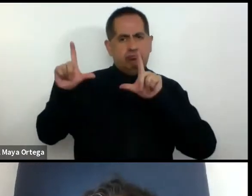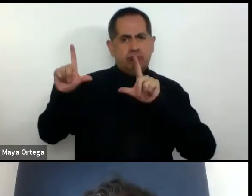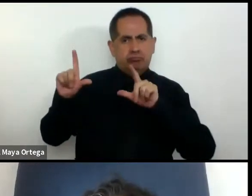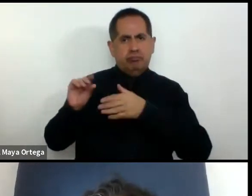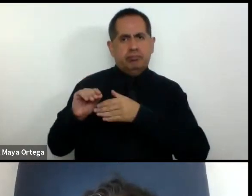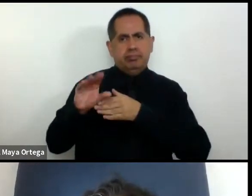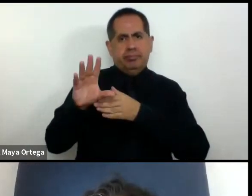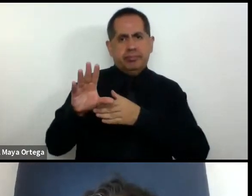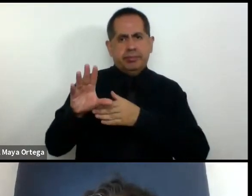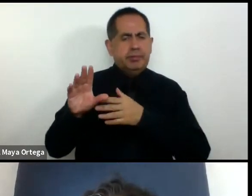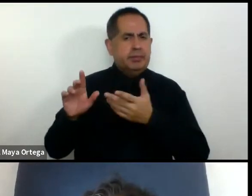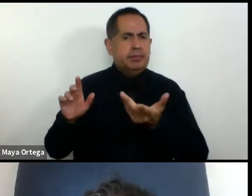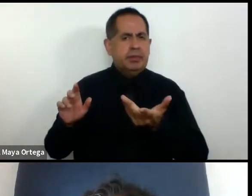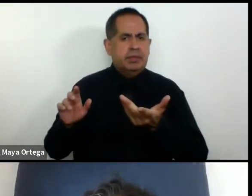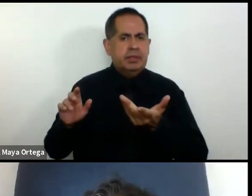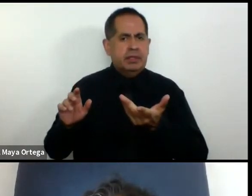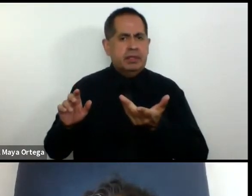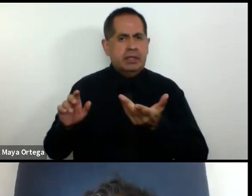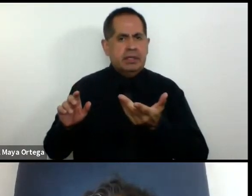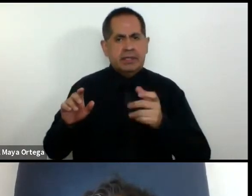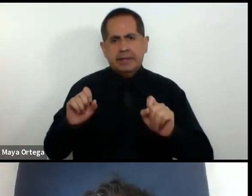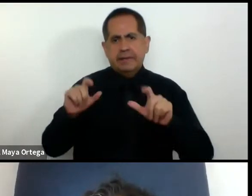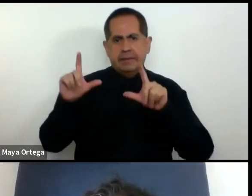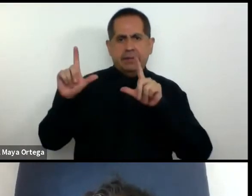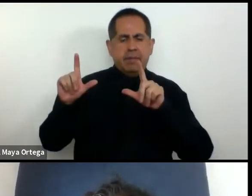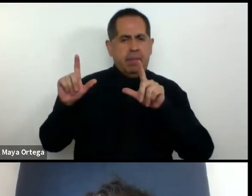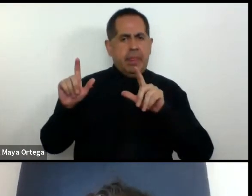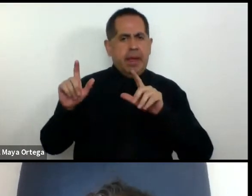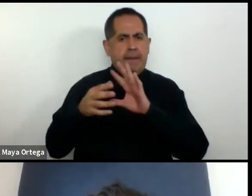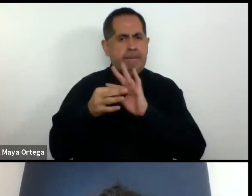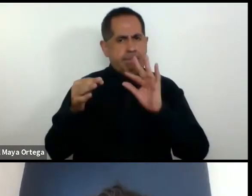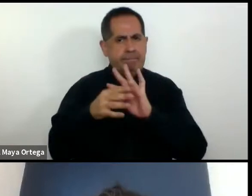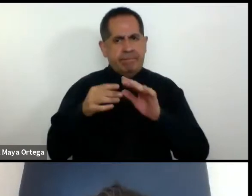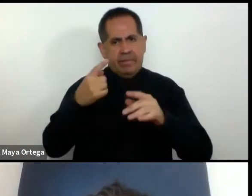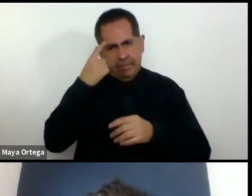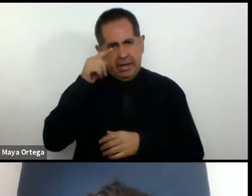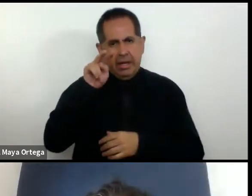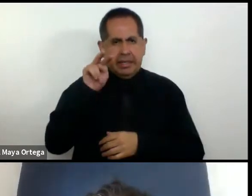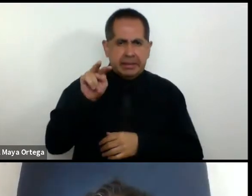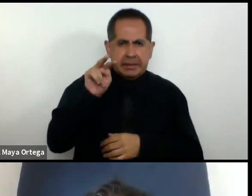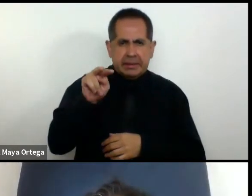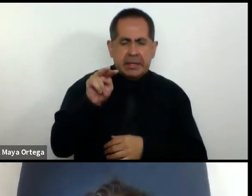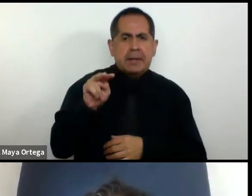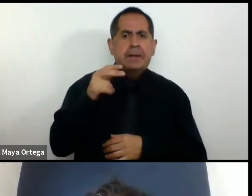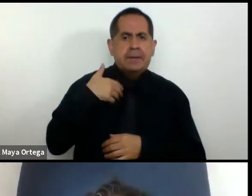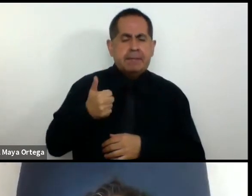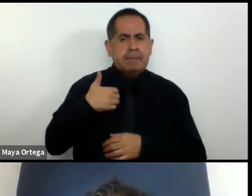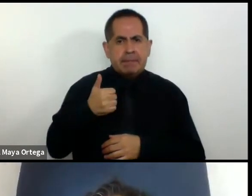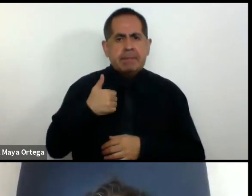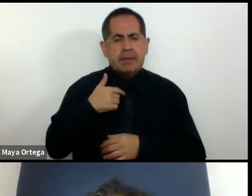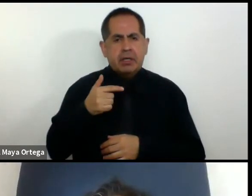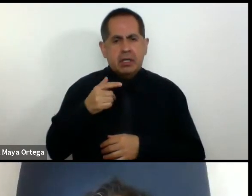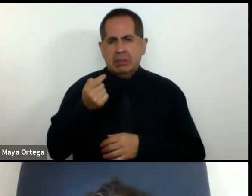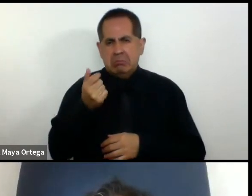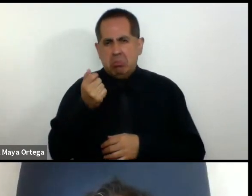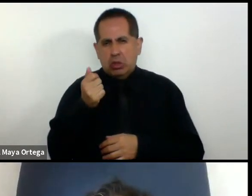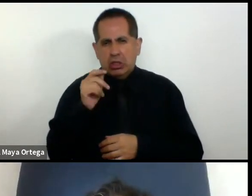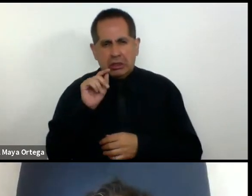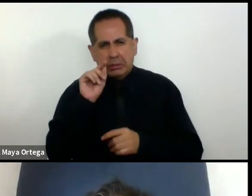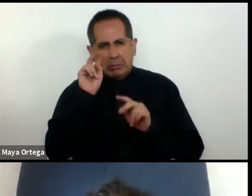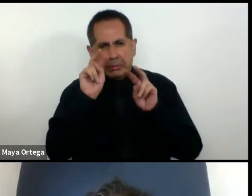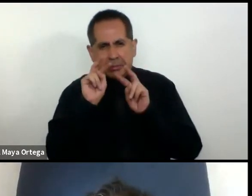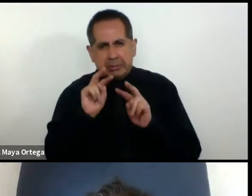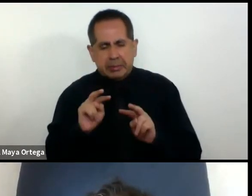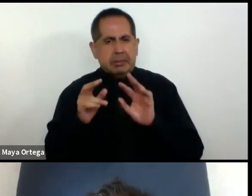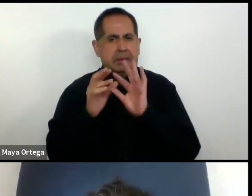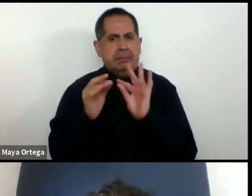de unas plantillas de PowerPoint. En la medida que lo vayamos viendo, no son muchas, son pocas, para el